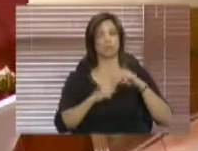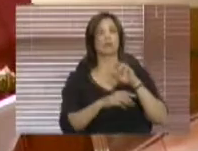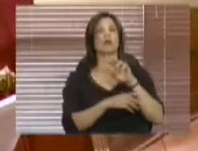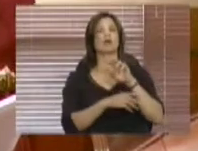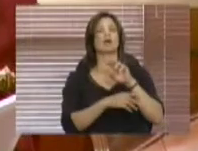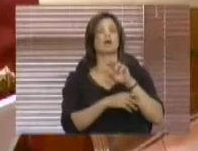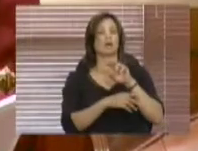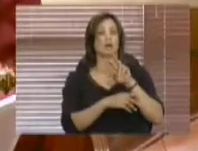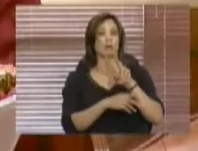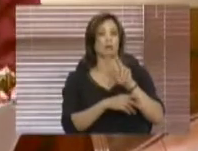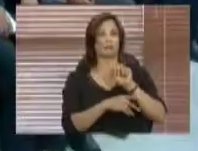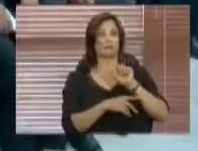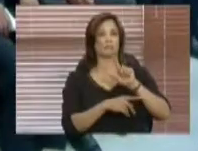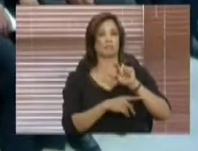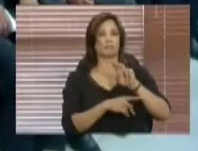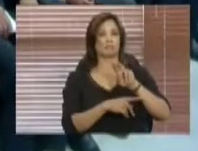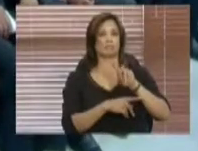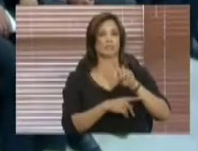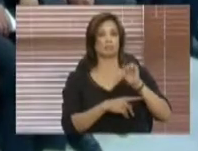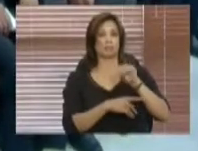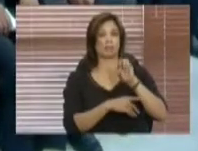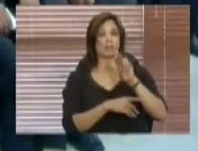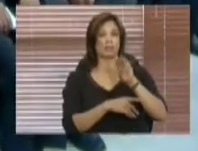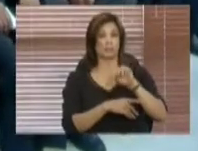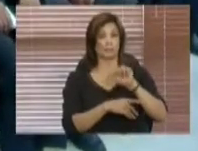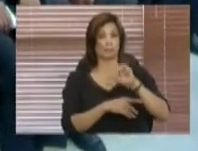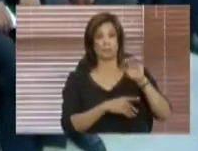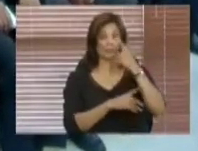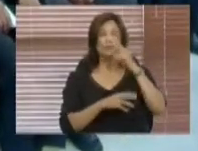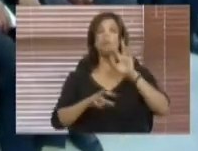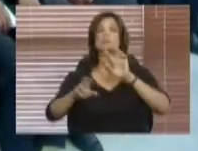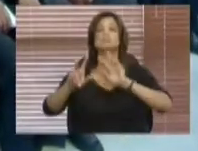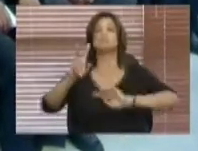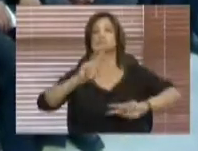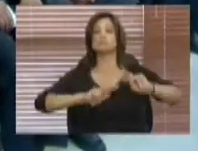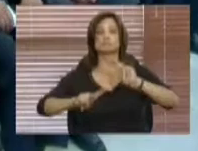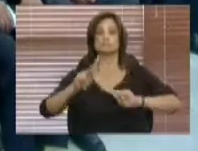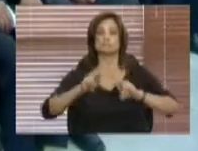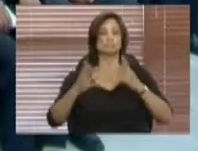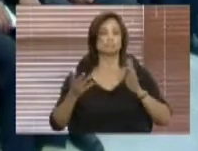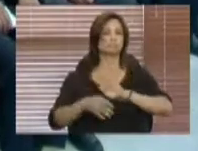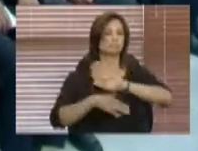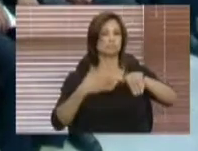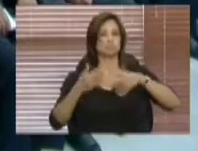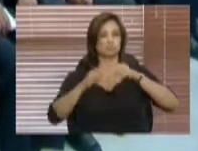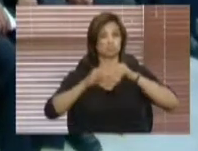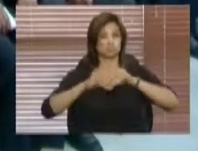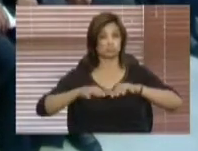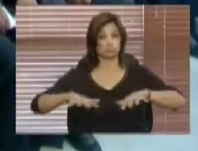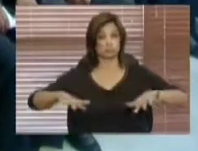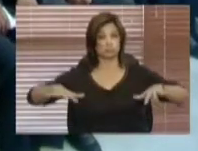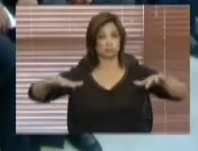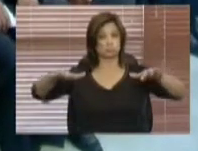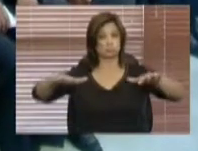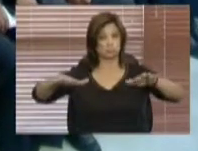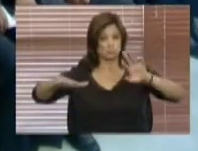Valverde, reafirmándose la idea de que los ciudadanos en todo el territorio